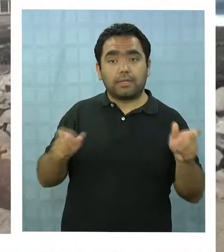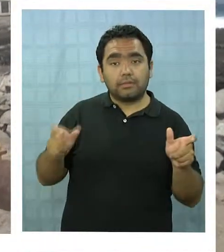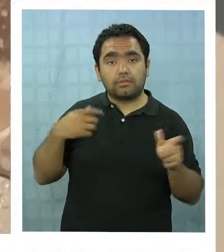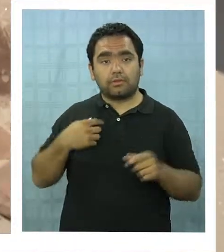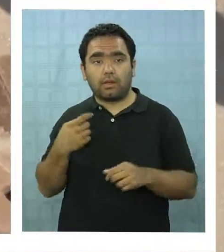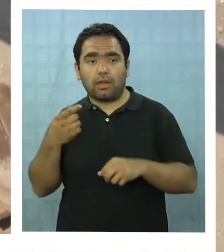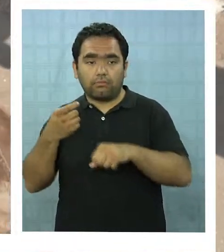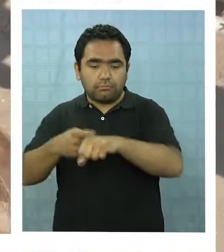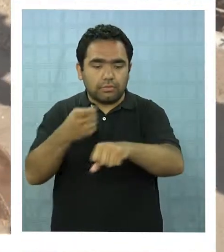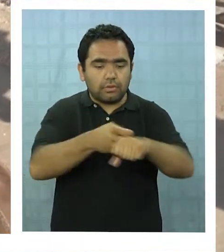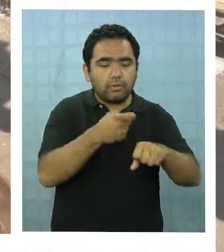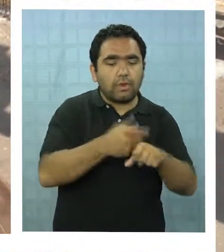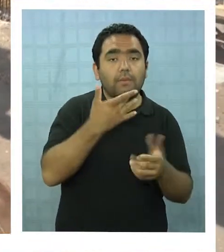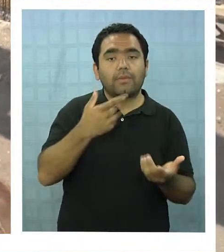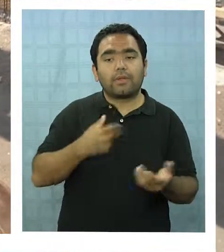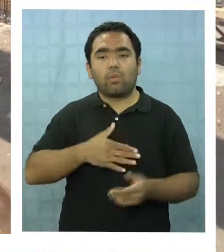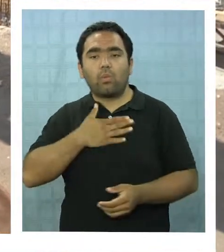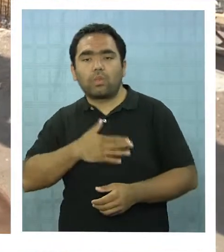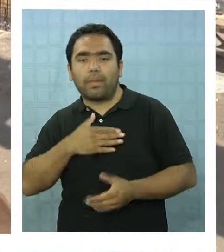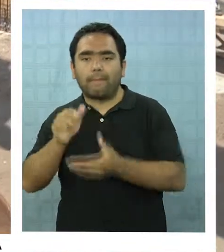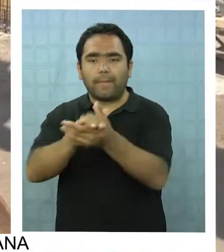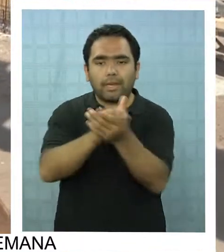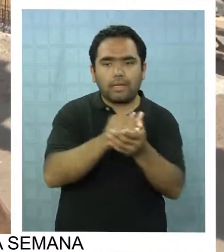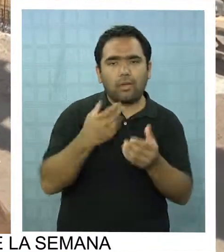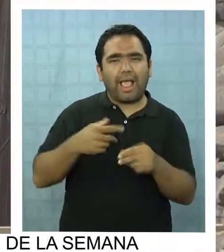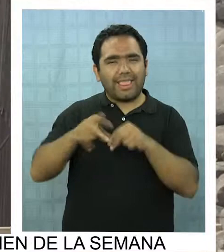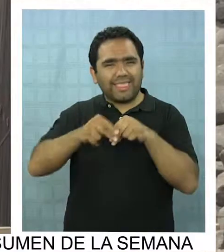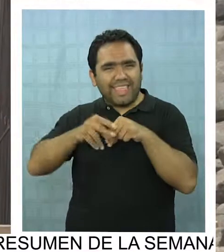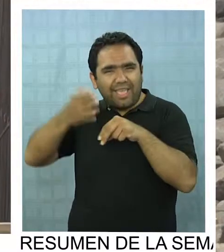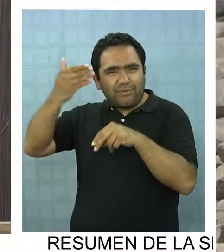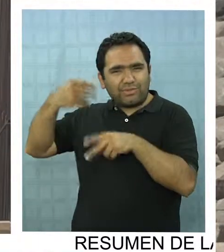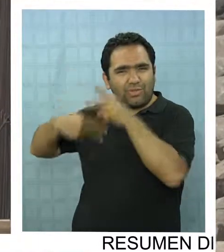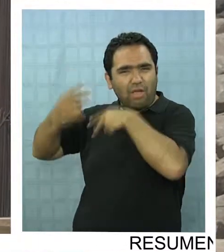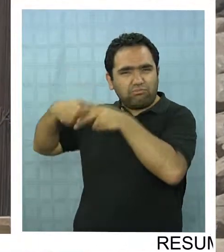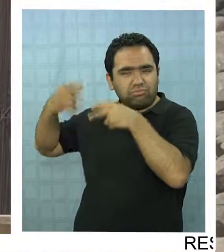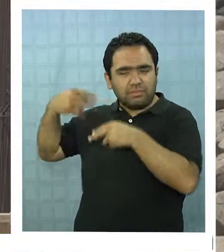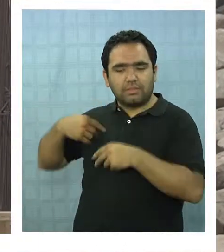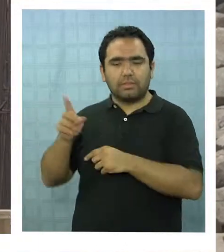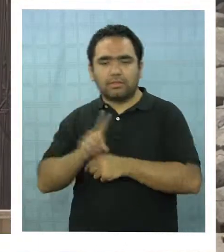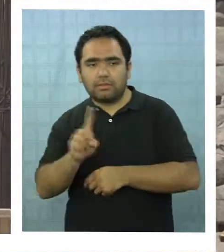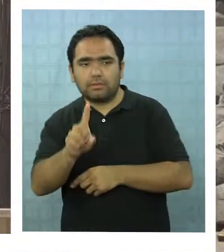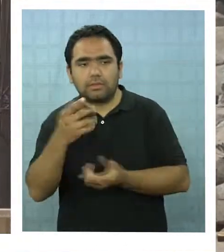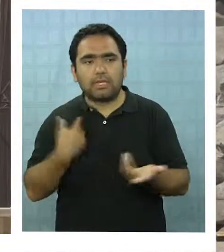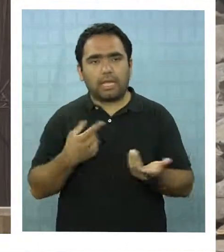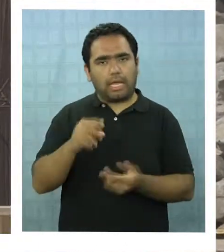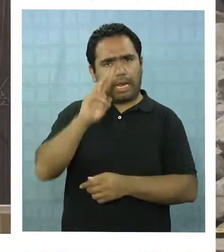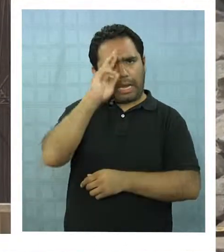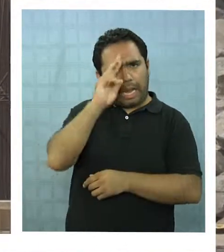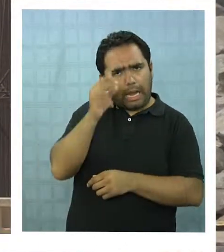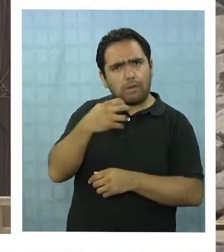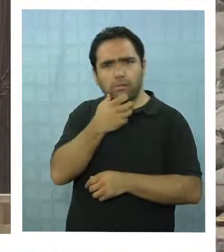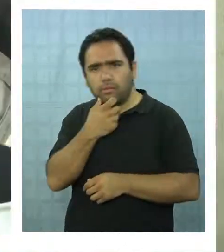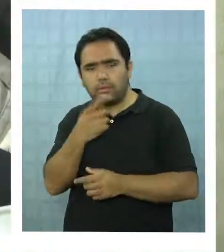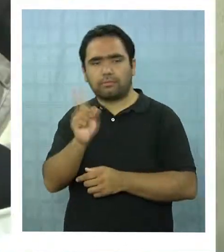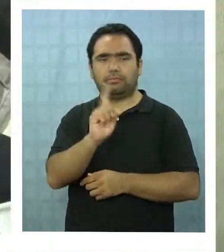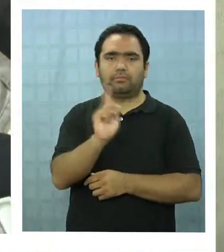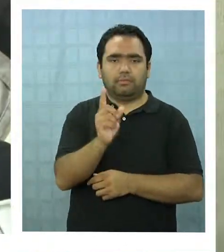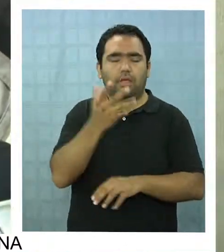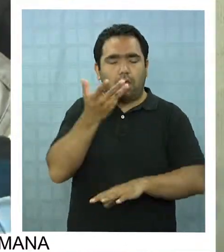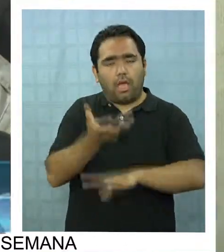las rocas para recolectar mariscos por eso indicó Téllez no es extraño encontrar osamentas deberían